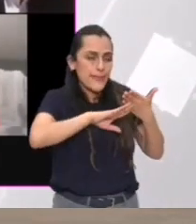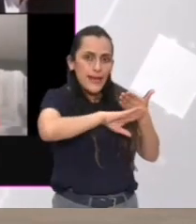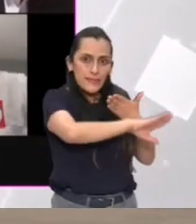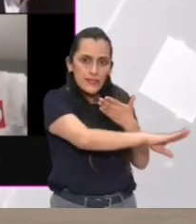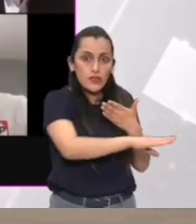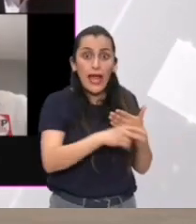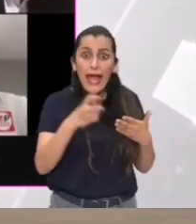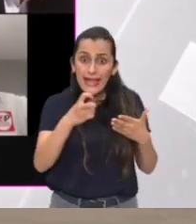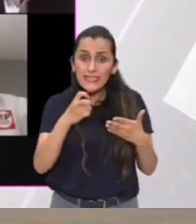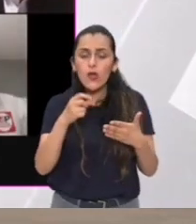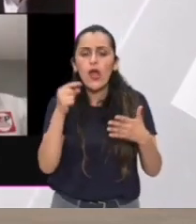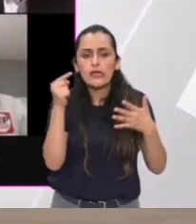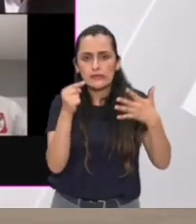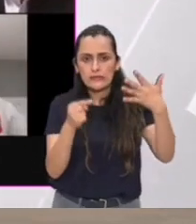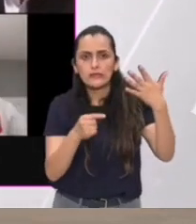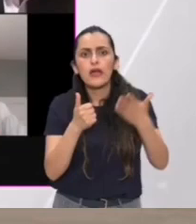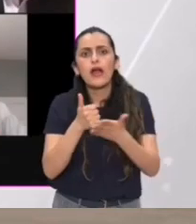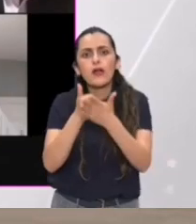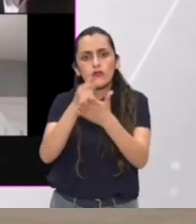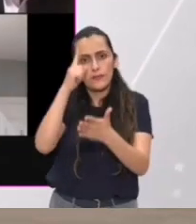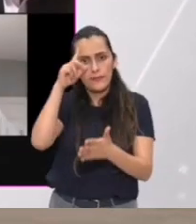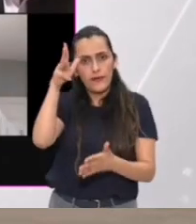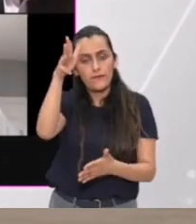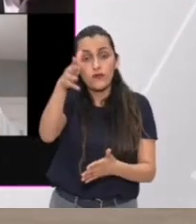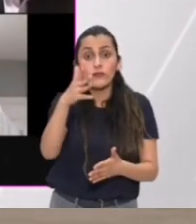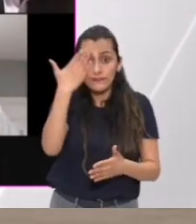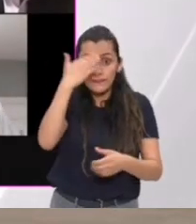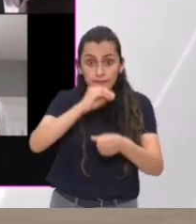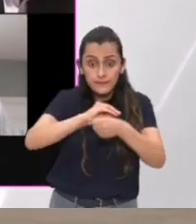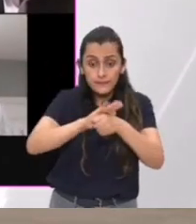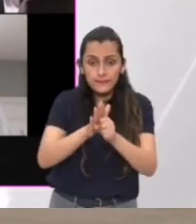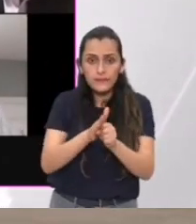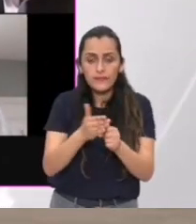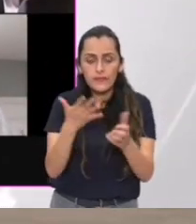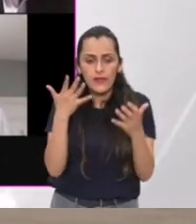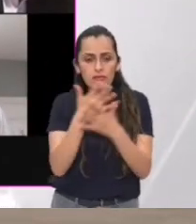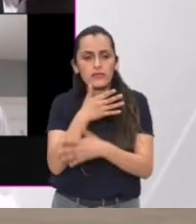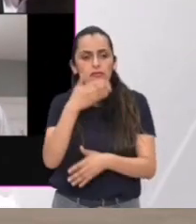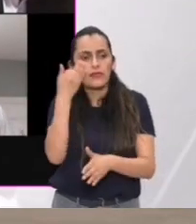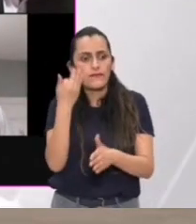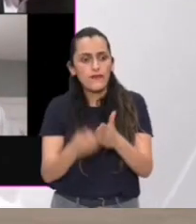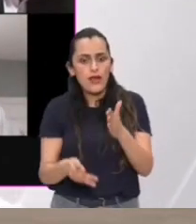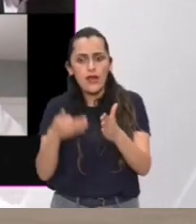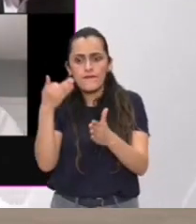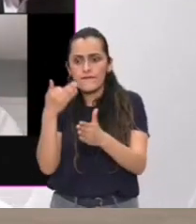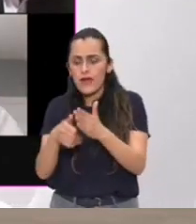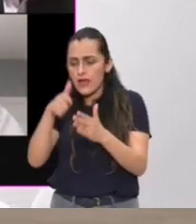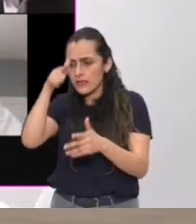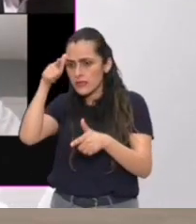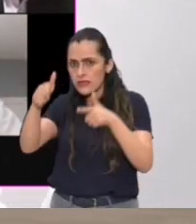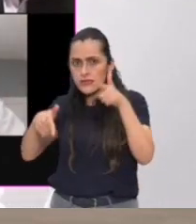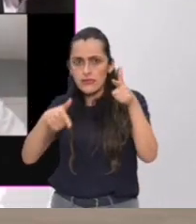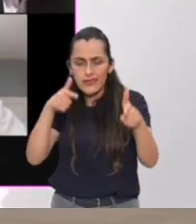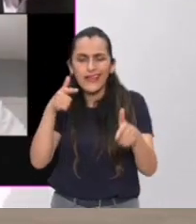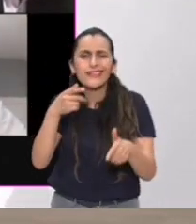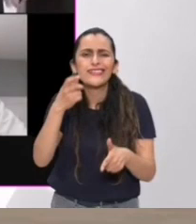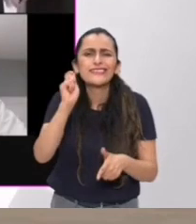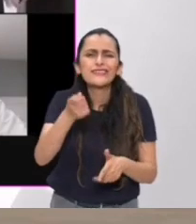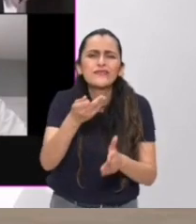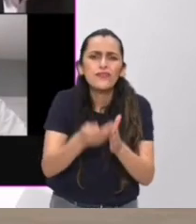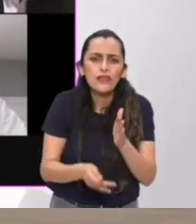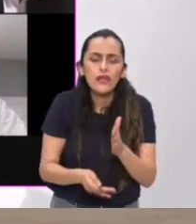áreas de oportunidad para el futuro. La pandemia nos evidenció qué nos falta, y algo importante que nos falta es esa